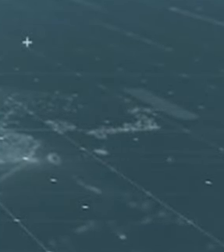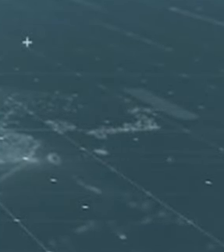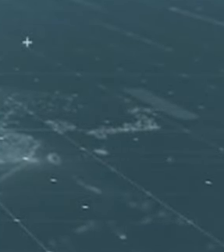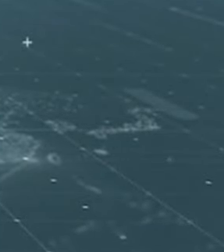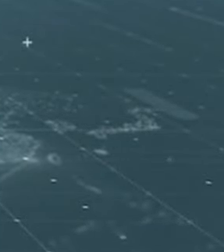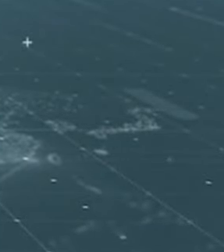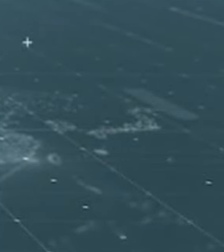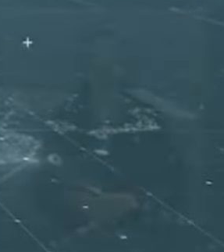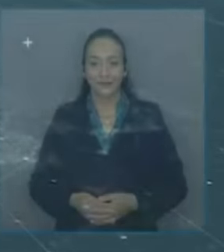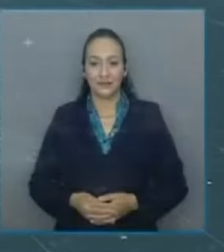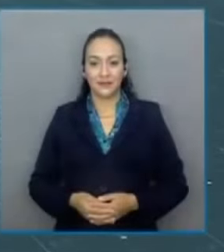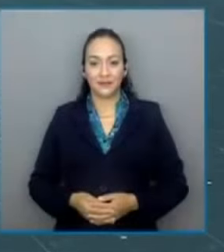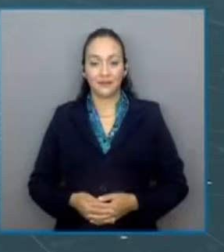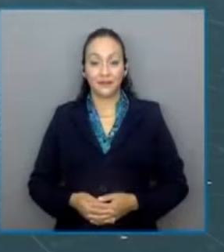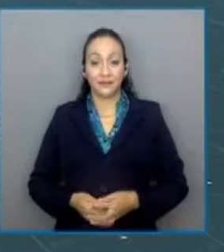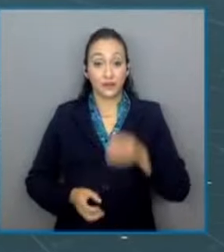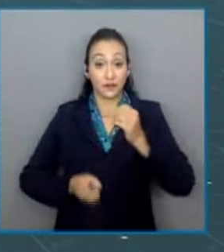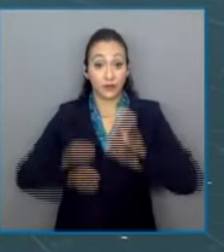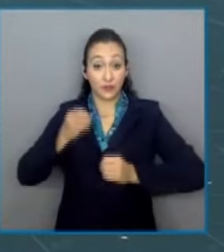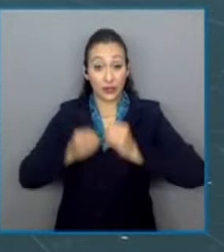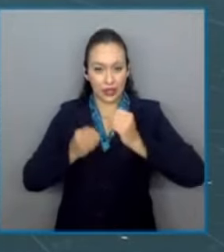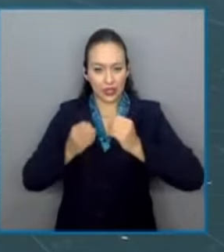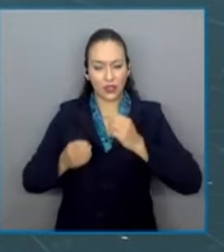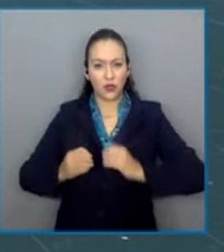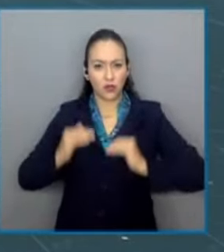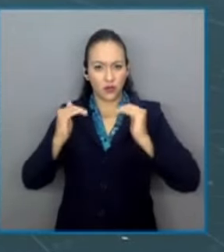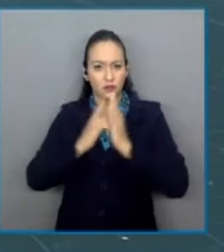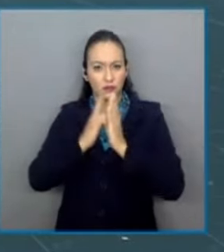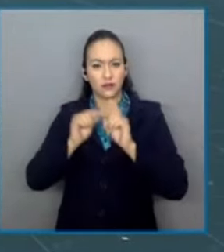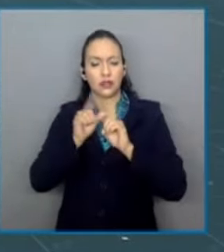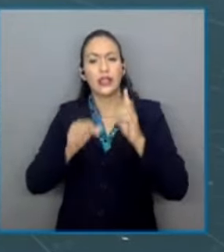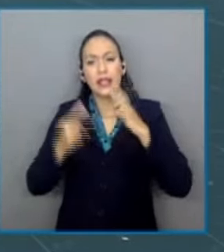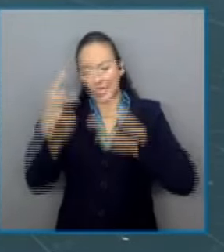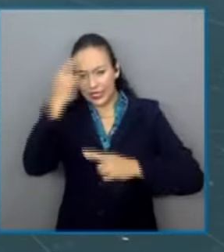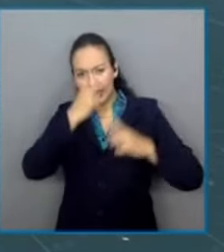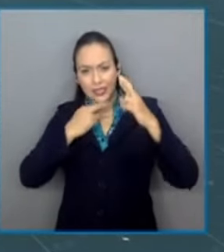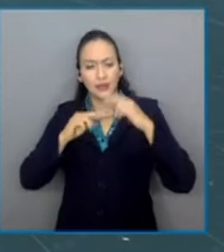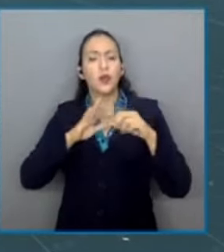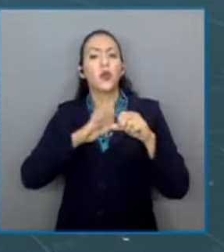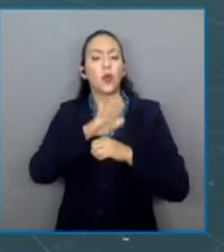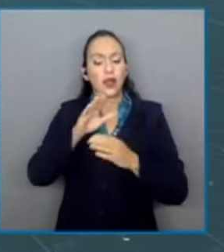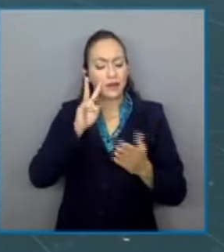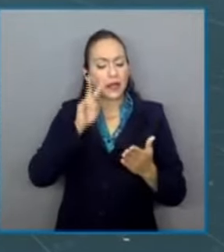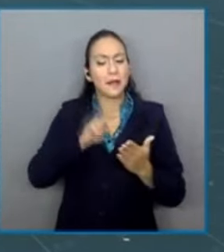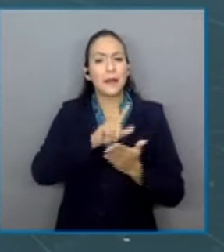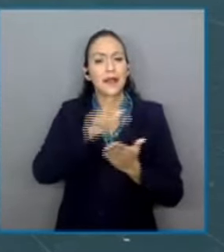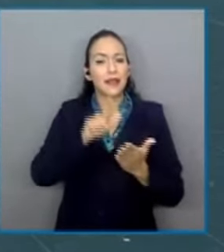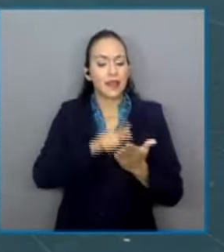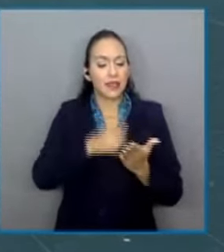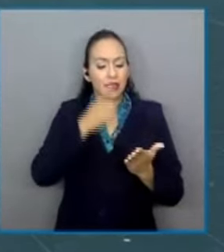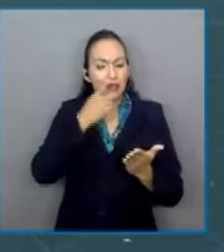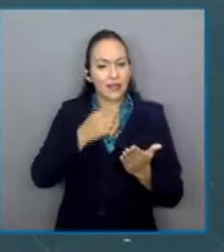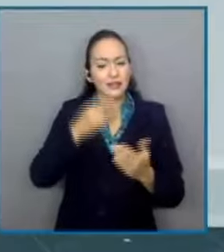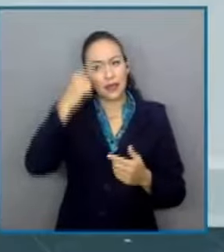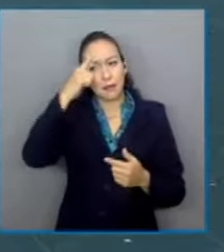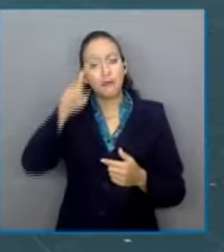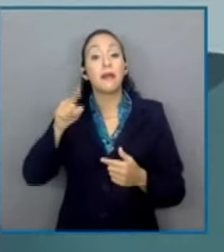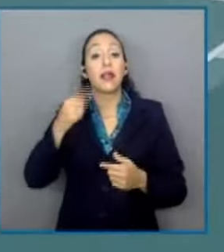La Corte revisó la constitucionalidad de disposiciones que regulan las tarifas de agua en 2 municipios de Campeche.